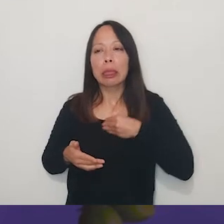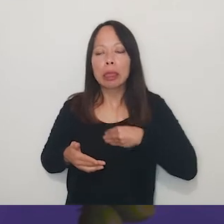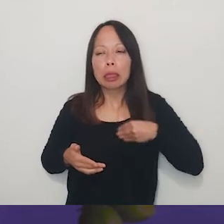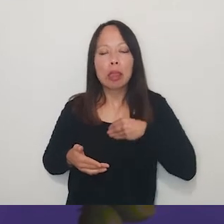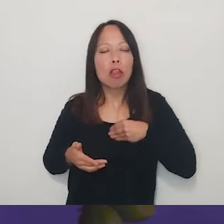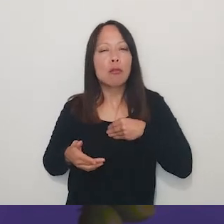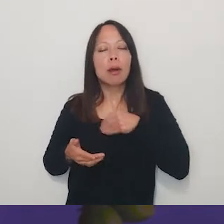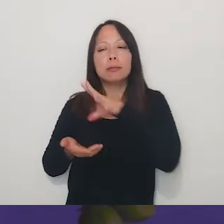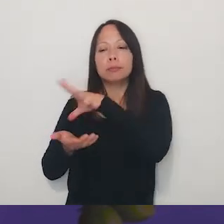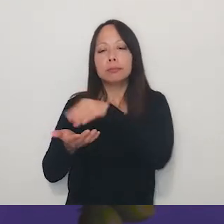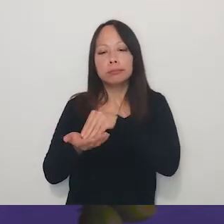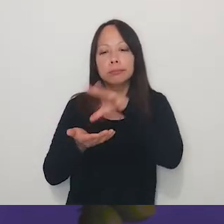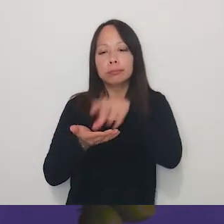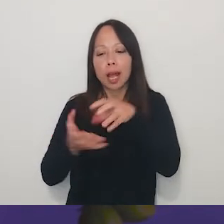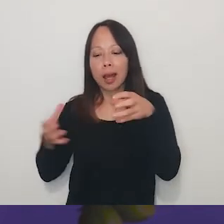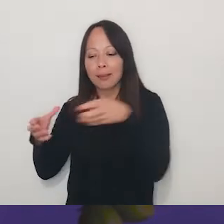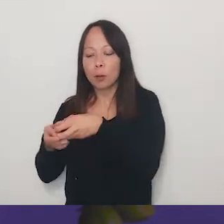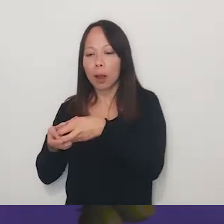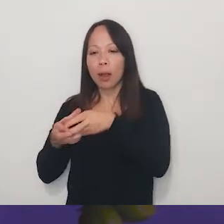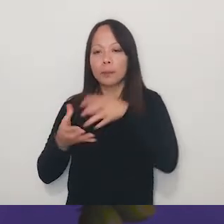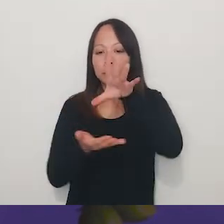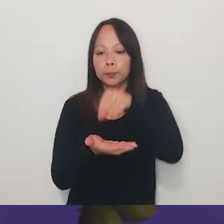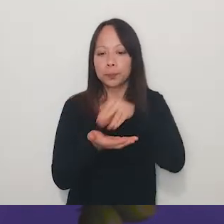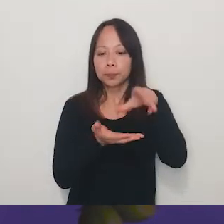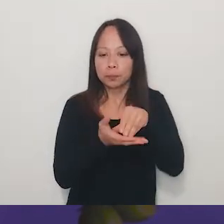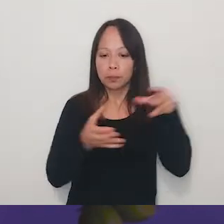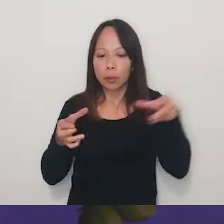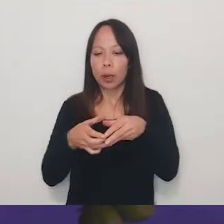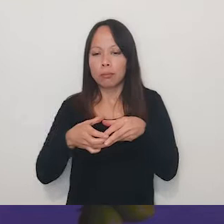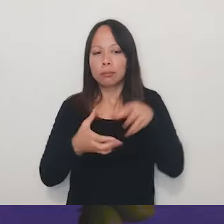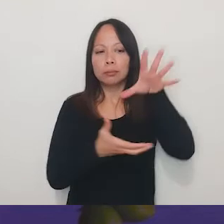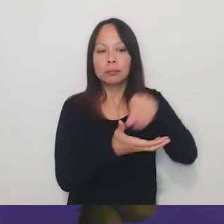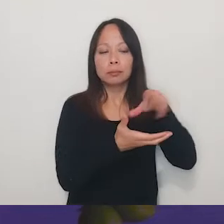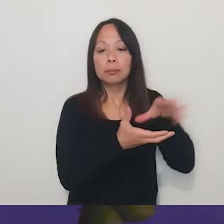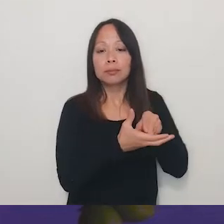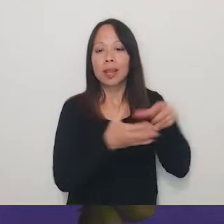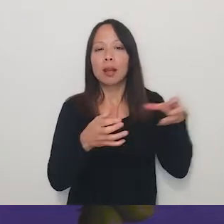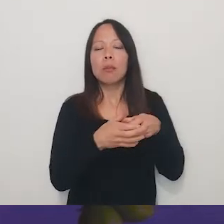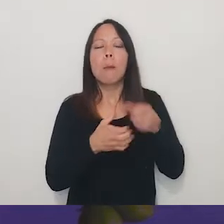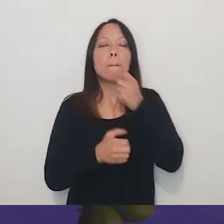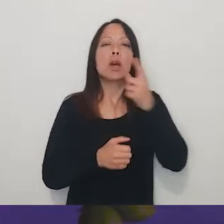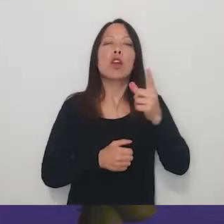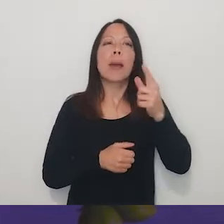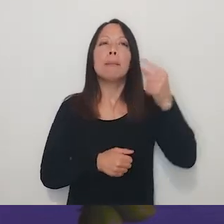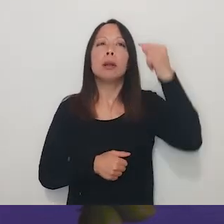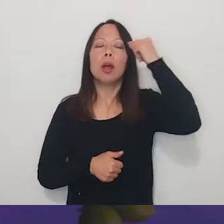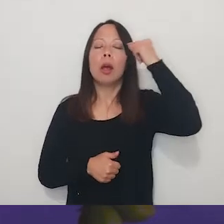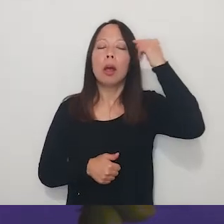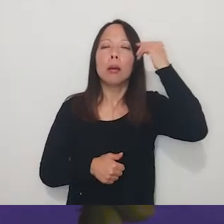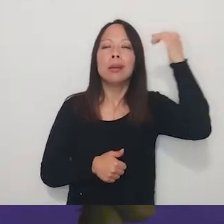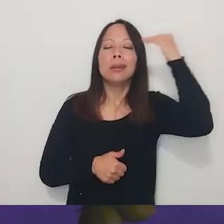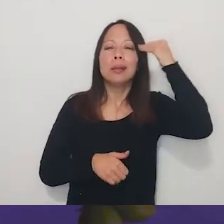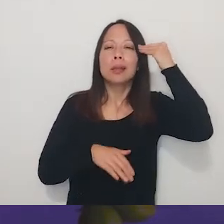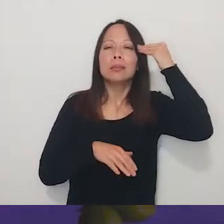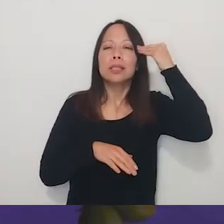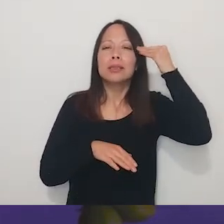y se achican las hipótesis, o sea, cuando uno busca con un paciente desde a lo mejor un síntoma como un retraso madurativo, con convulsiones